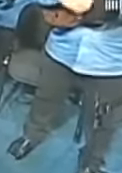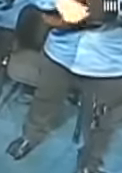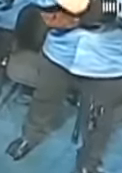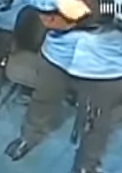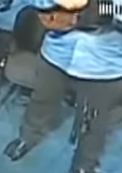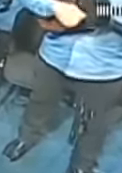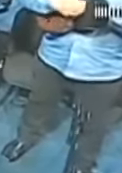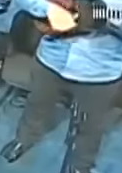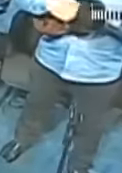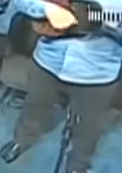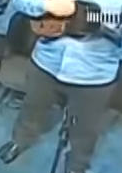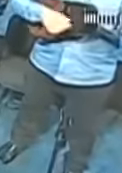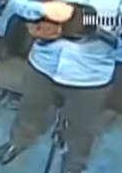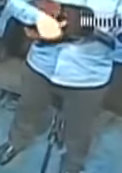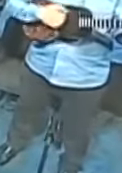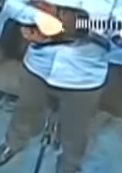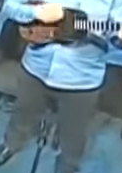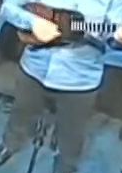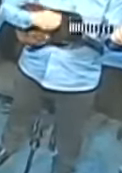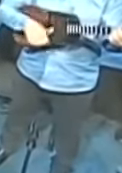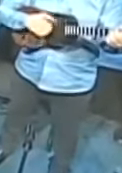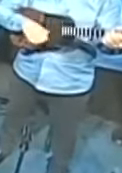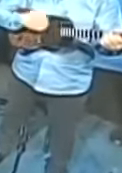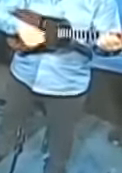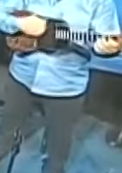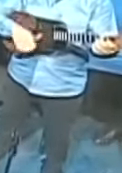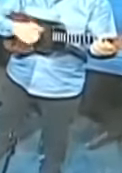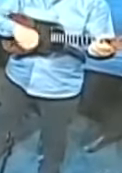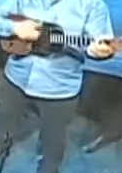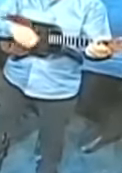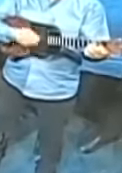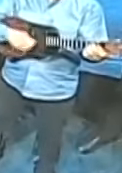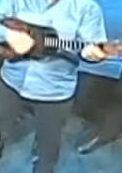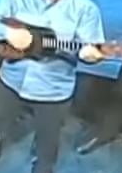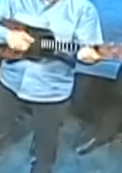Furrial y el presidente Maduro que nació en la capital.